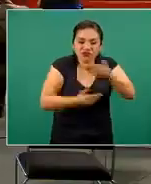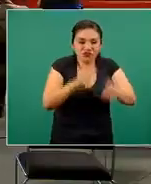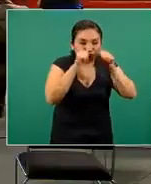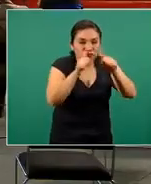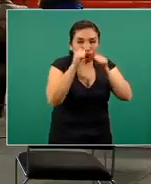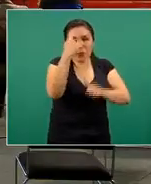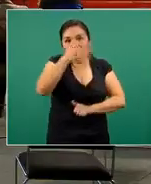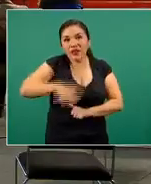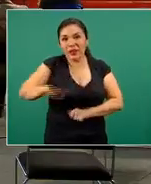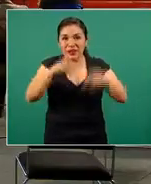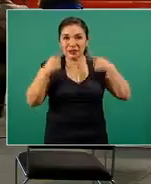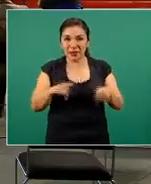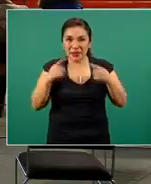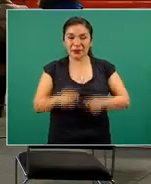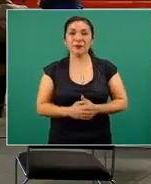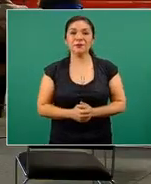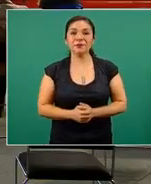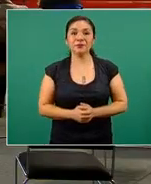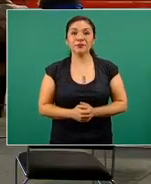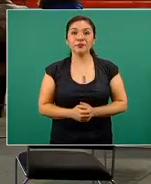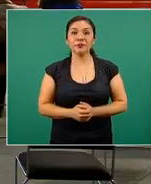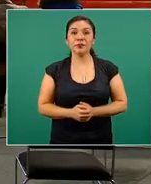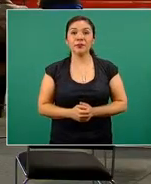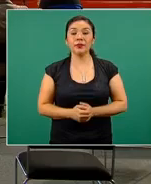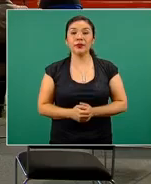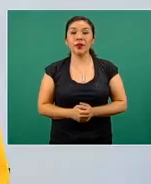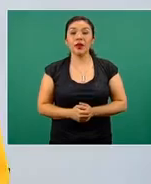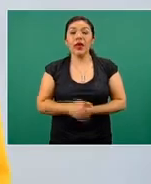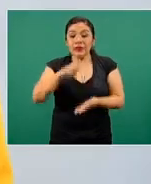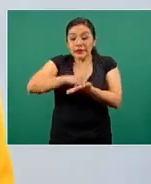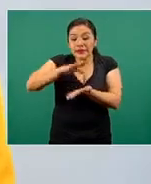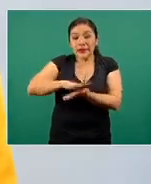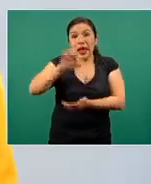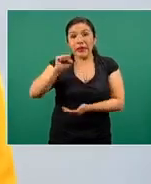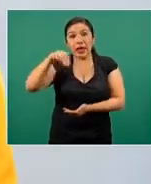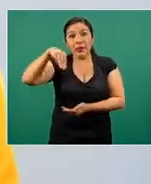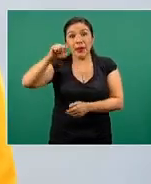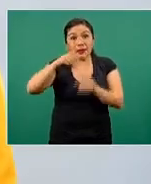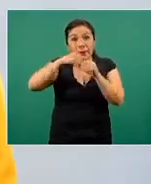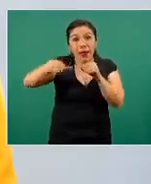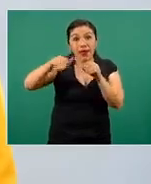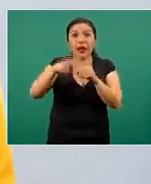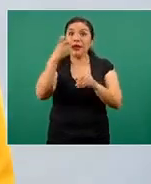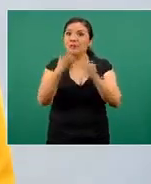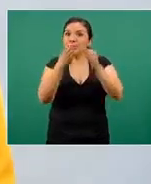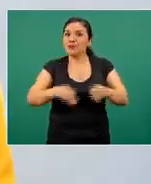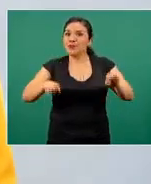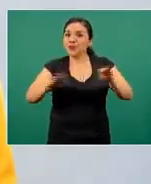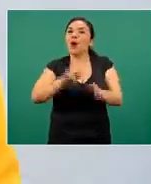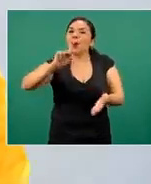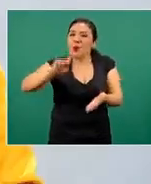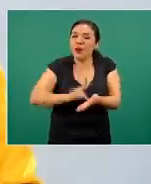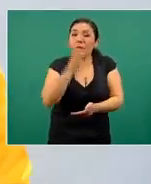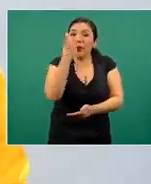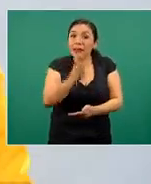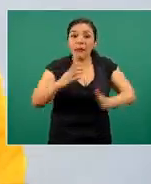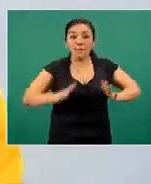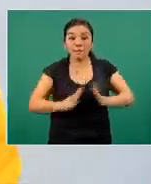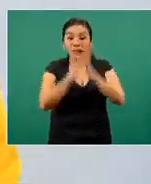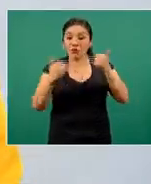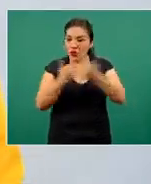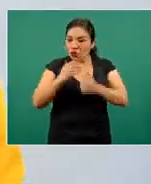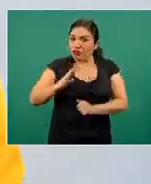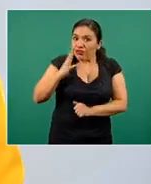para la población. Las citas por SMS han sido muy importantes. De nuevo, la participación de estas